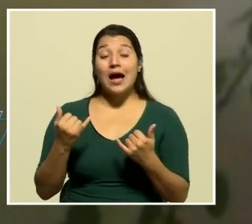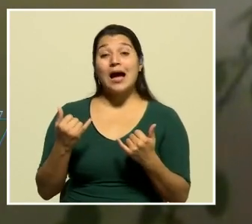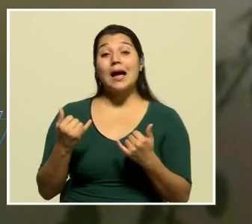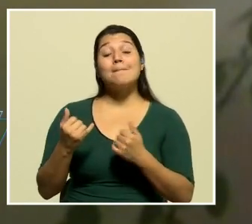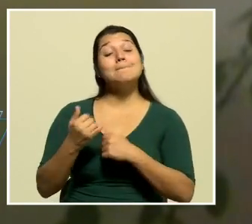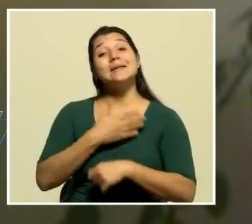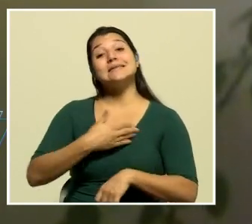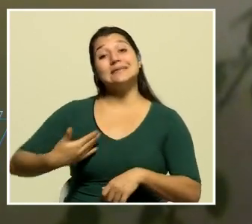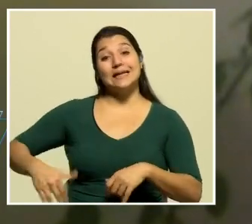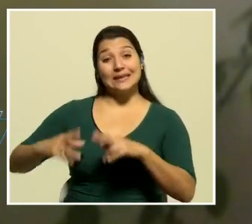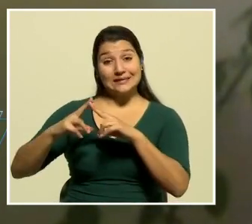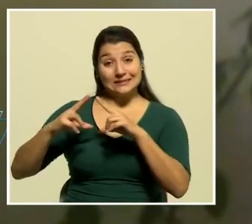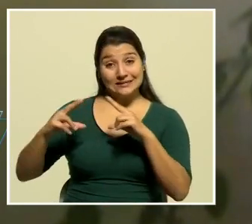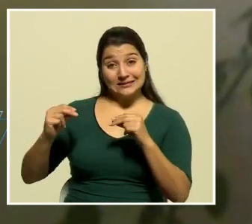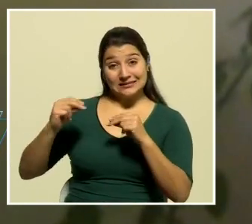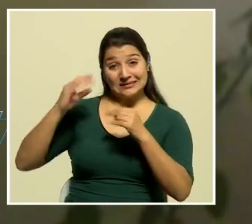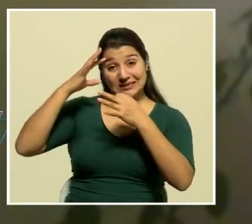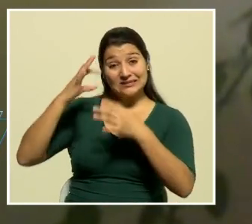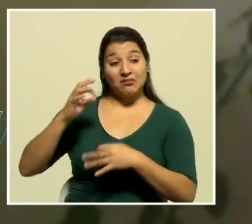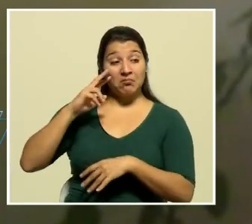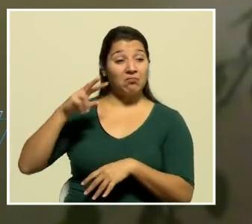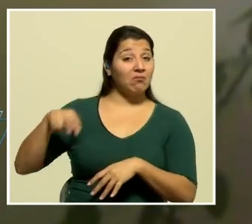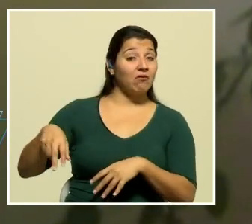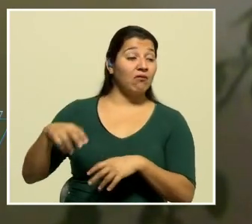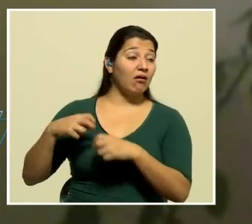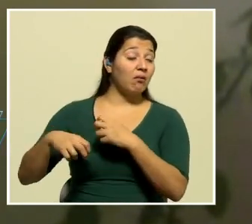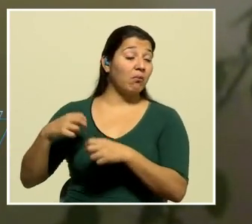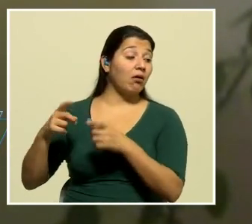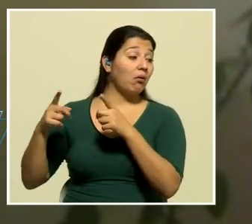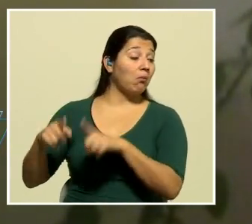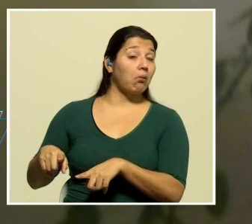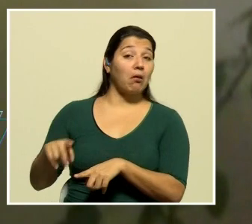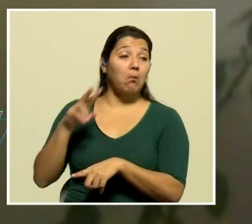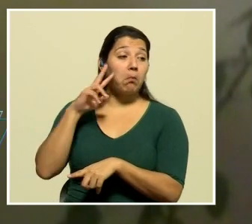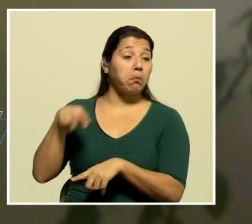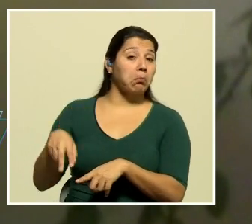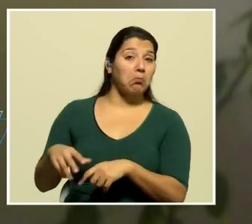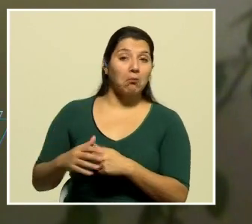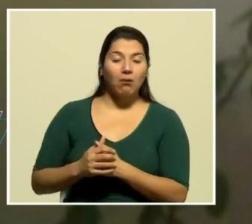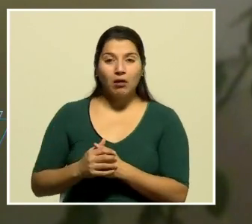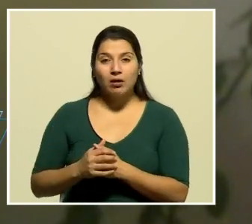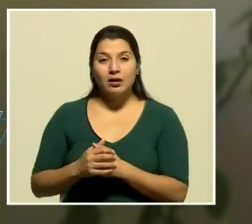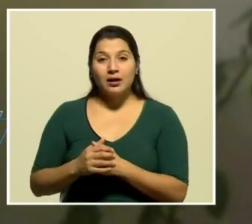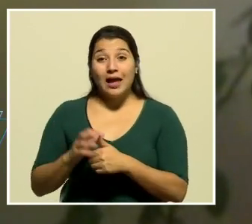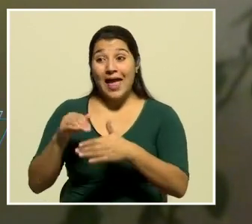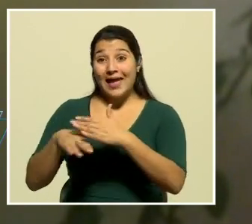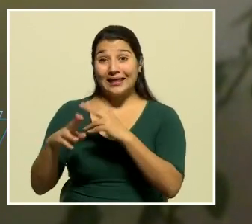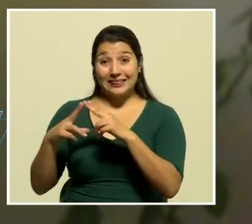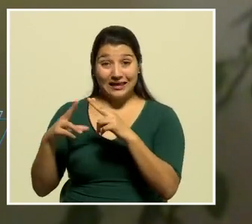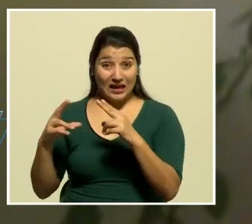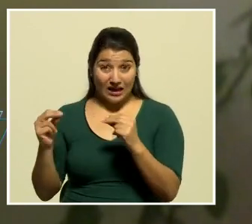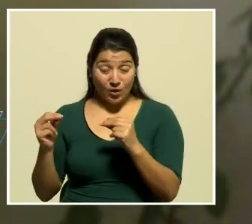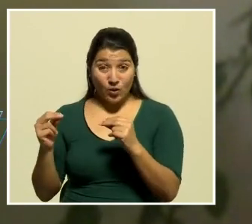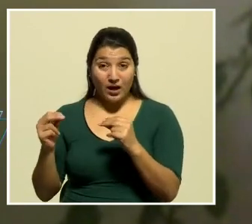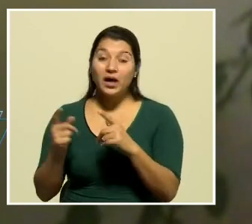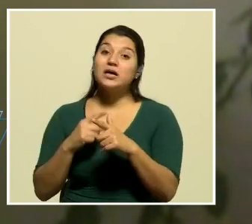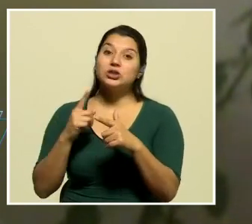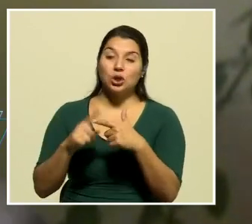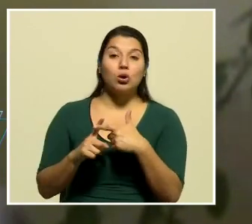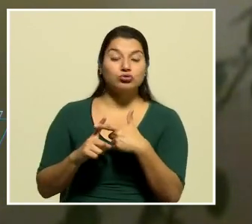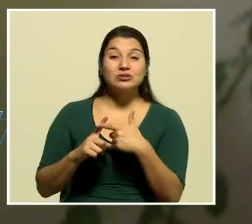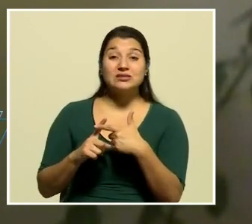Ortega ha decidido pues ignorar el problema que está sucediendo en Nicaragua, que